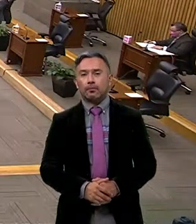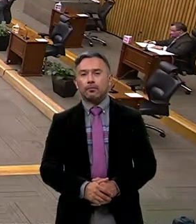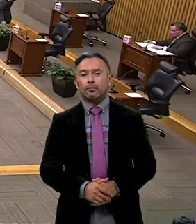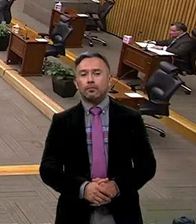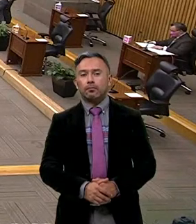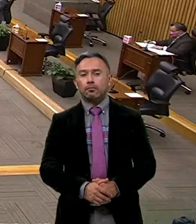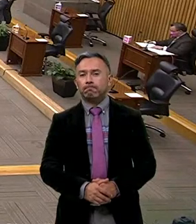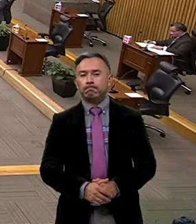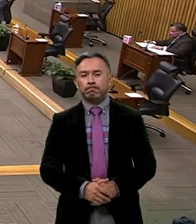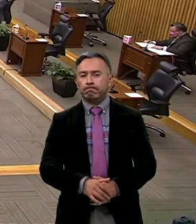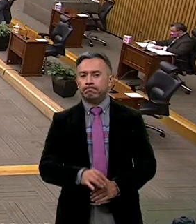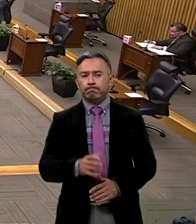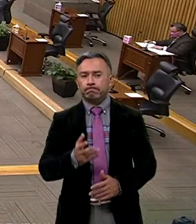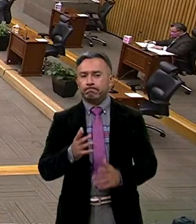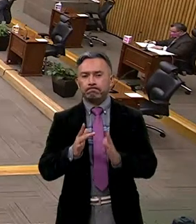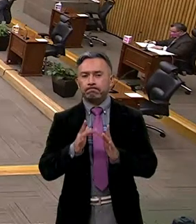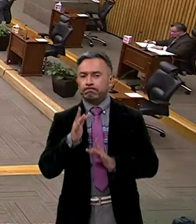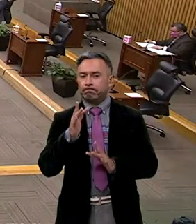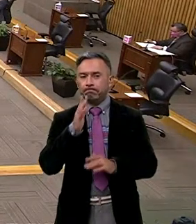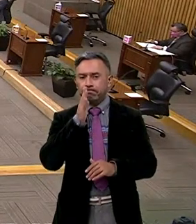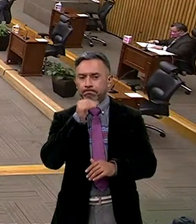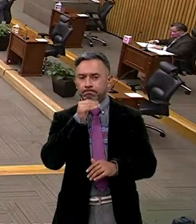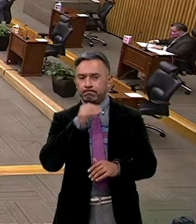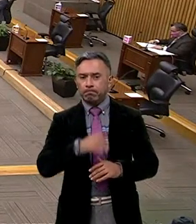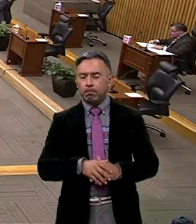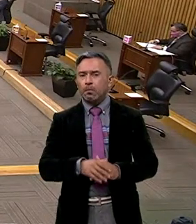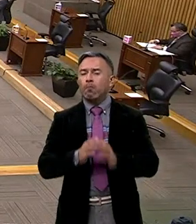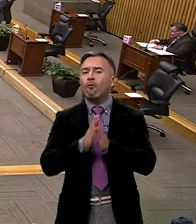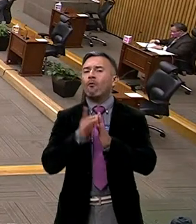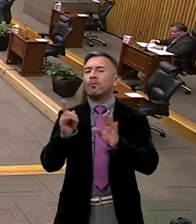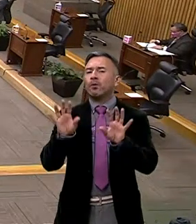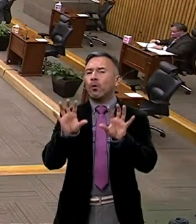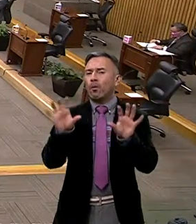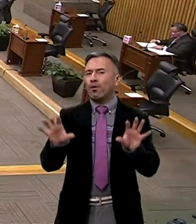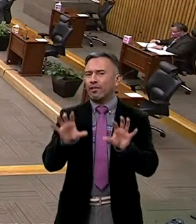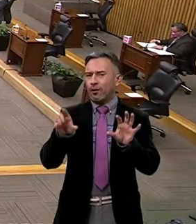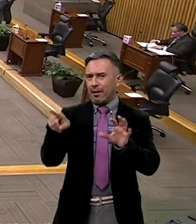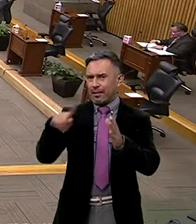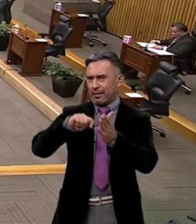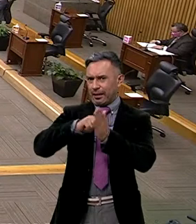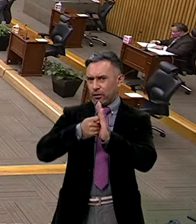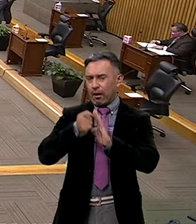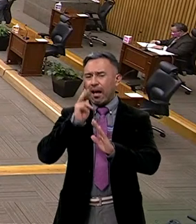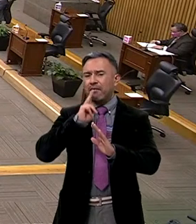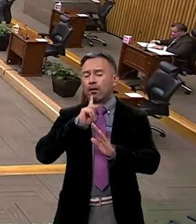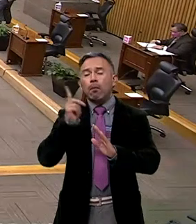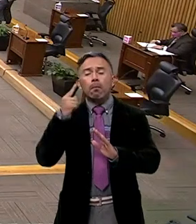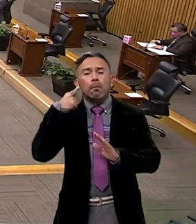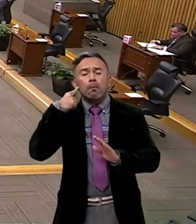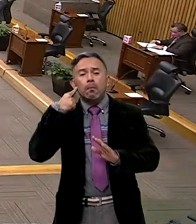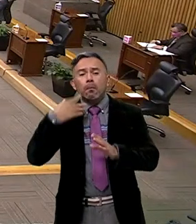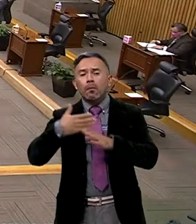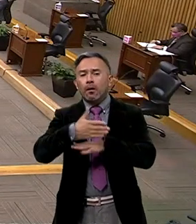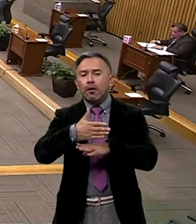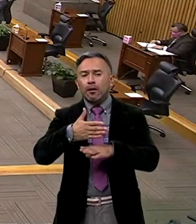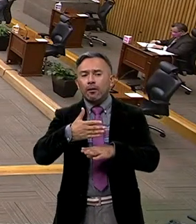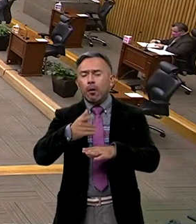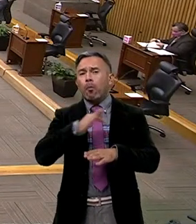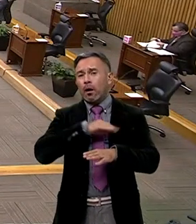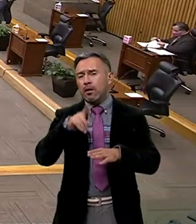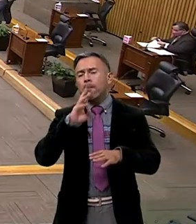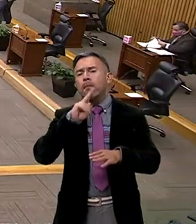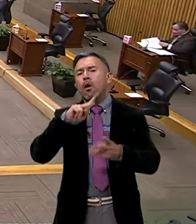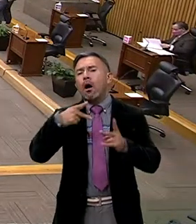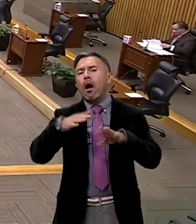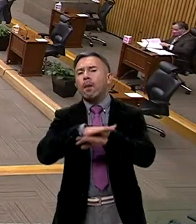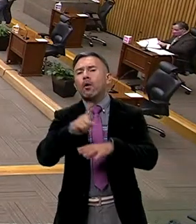no le pedirían el equipo técnico si pueden intentar una comunicación o simplemente eventualmente telefónica con